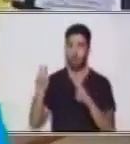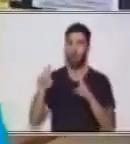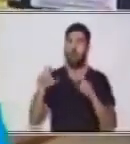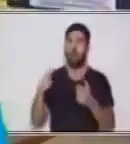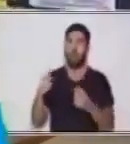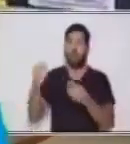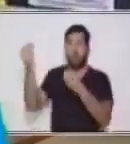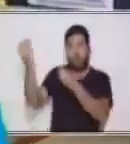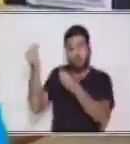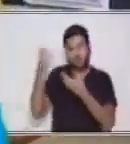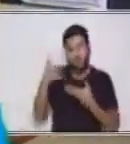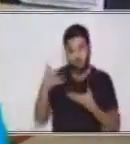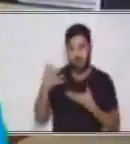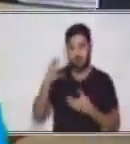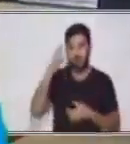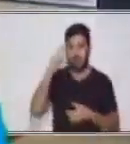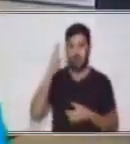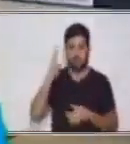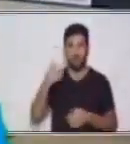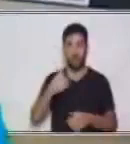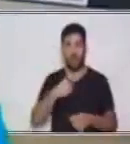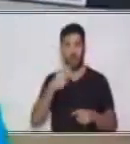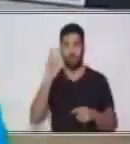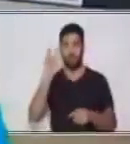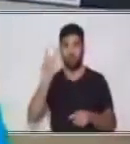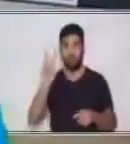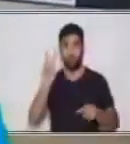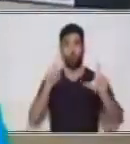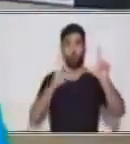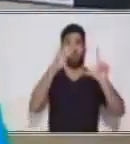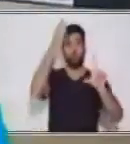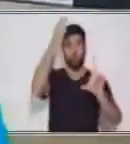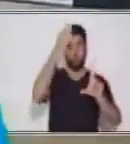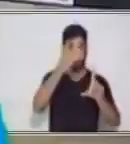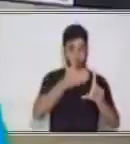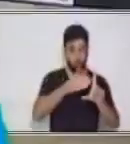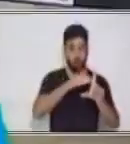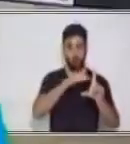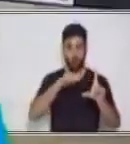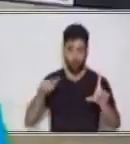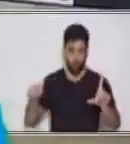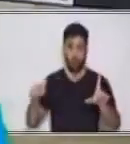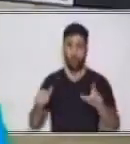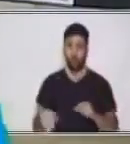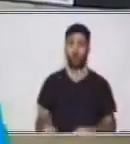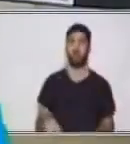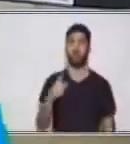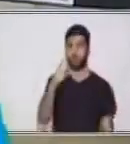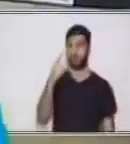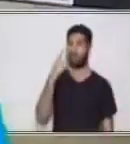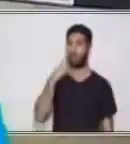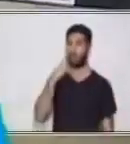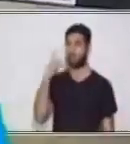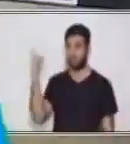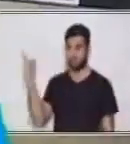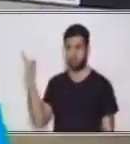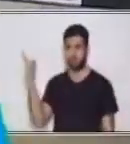Siempre en una gráfica vamos a tener 2 ejes. Entonces quiero que me ayudes en casa a poderme decir ¿Qué está